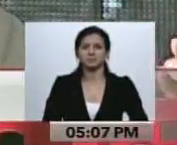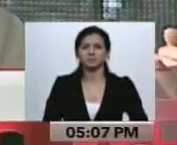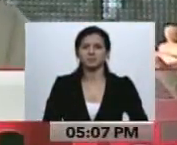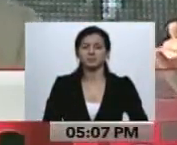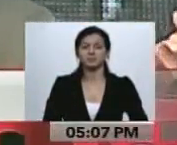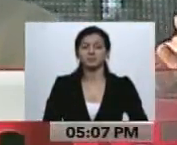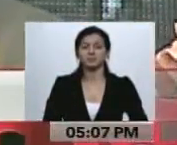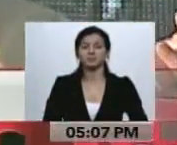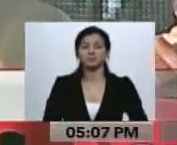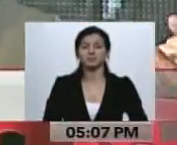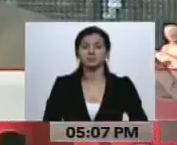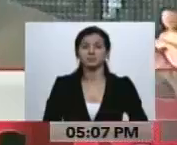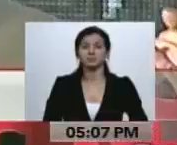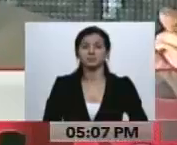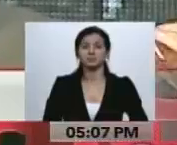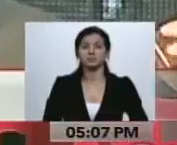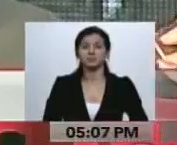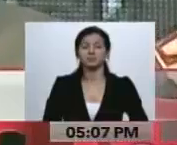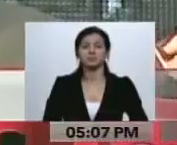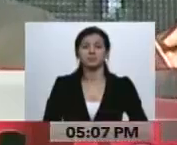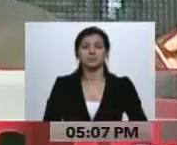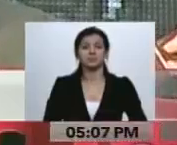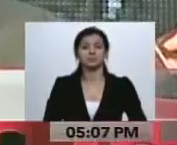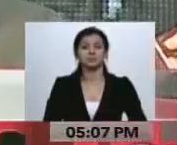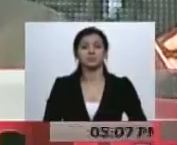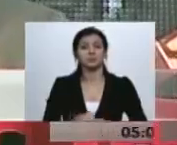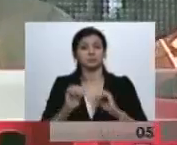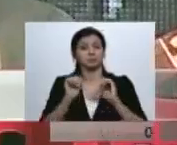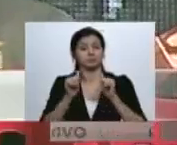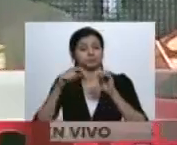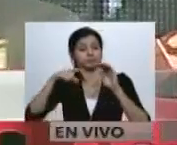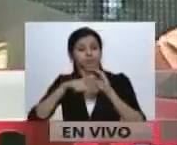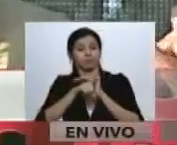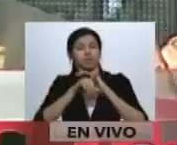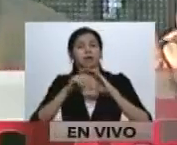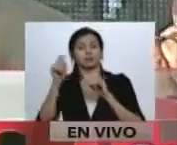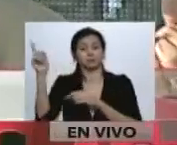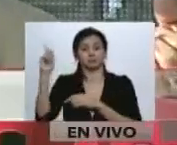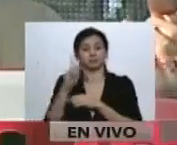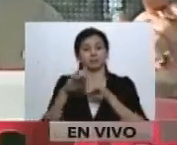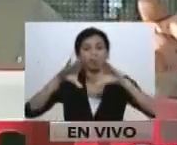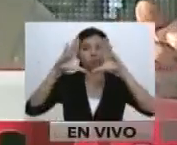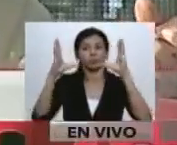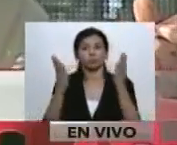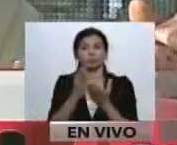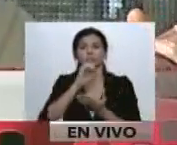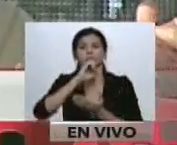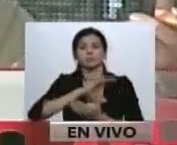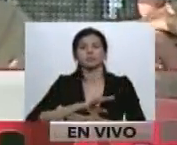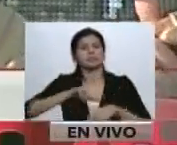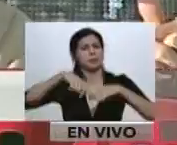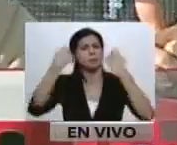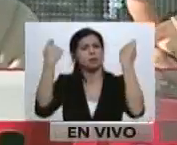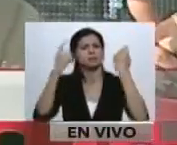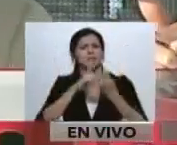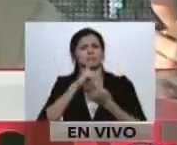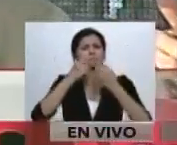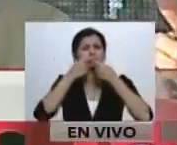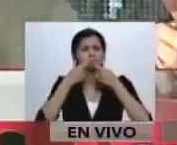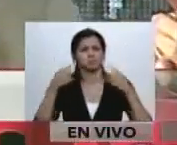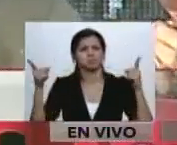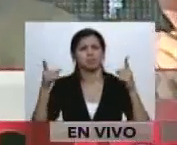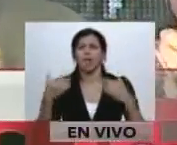Porque él entró en el mundo y en la historia, porque él quebró el silencio y la